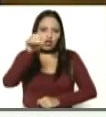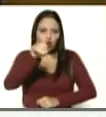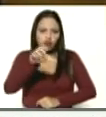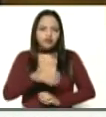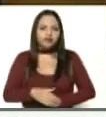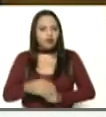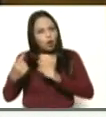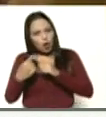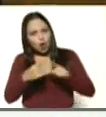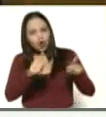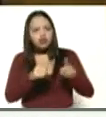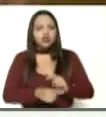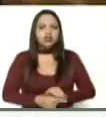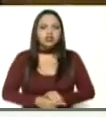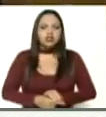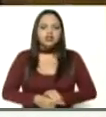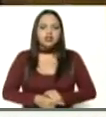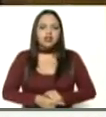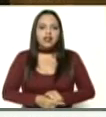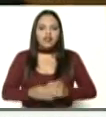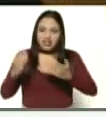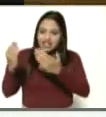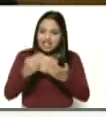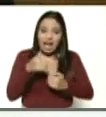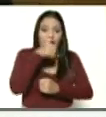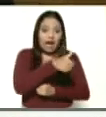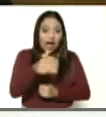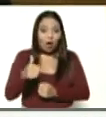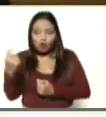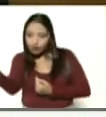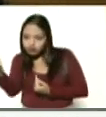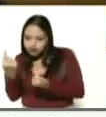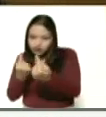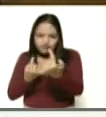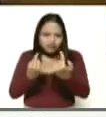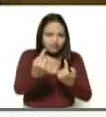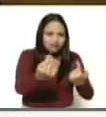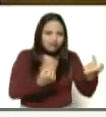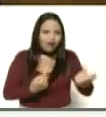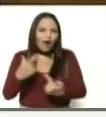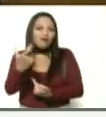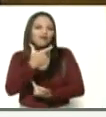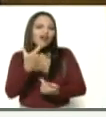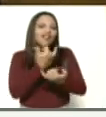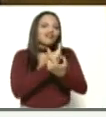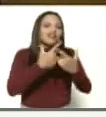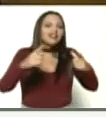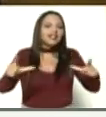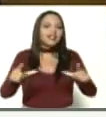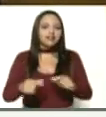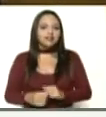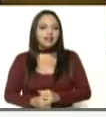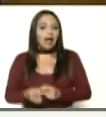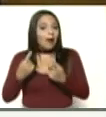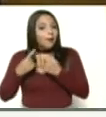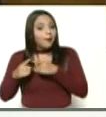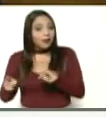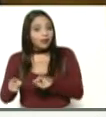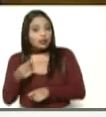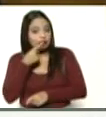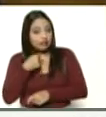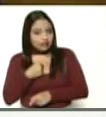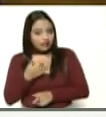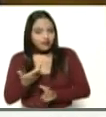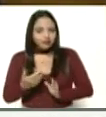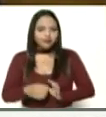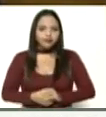Miguel, venía pues, cada uno por su lado, pero entonces diría yo que el 19 de